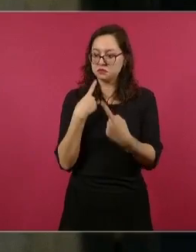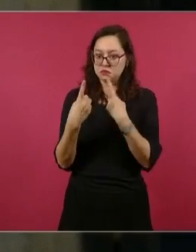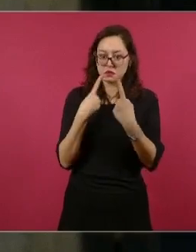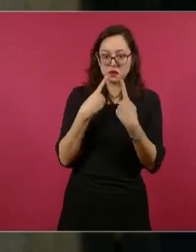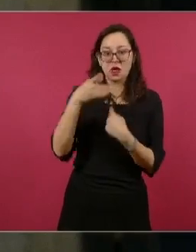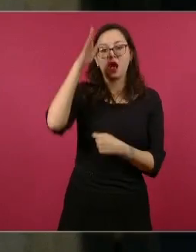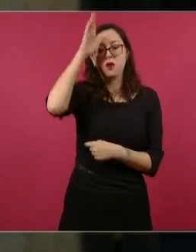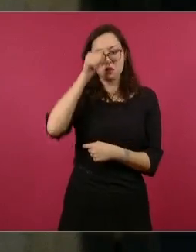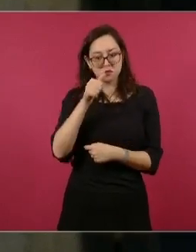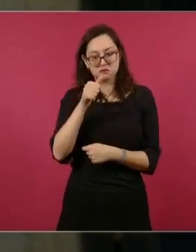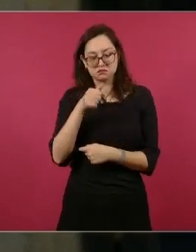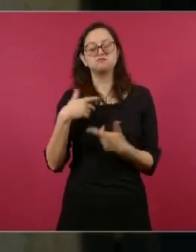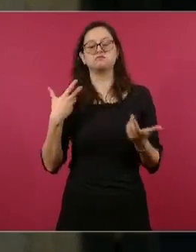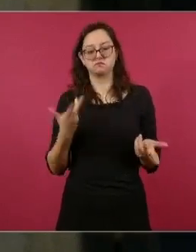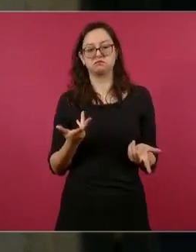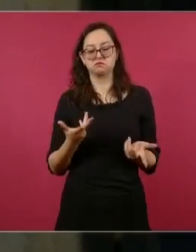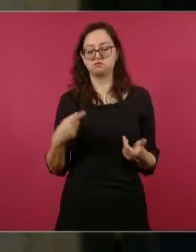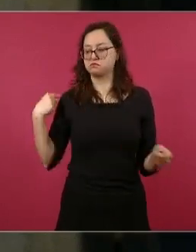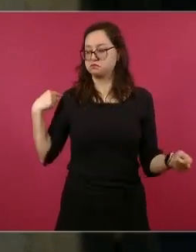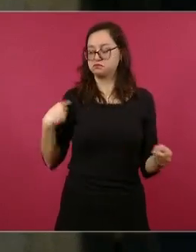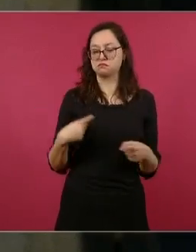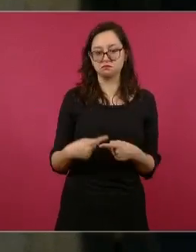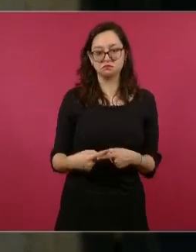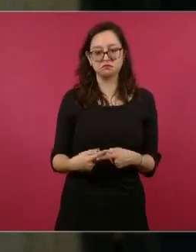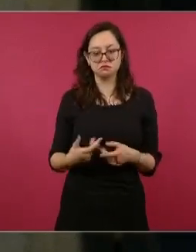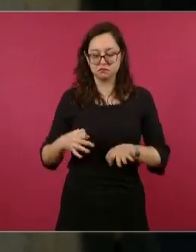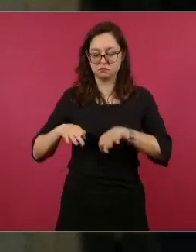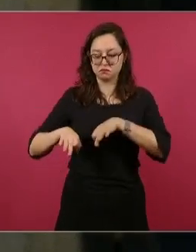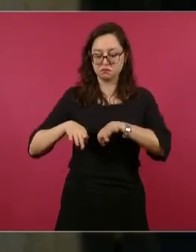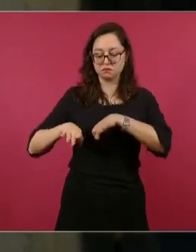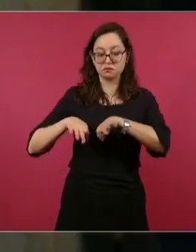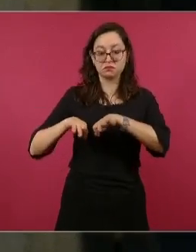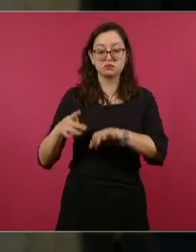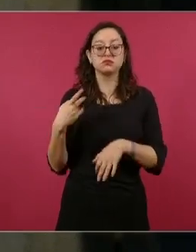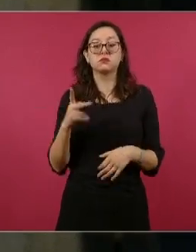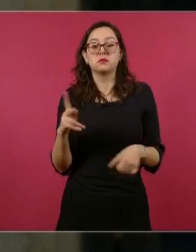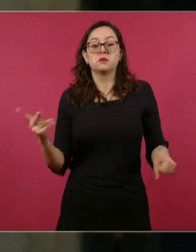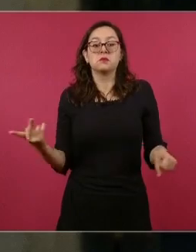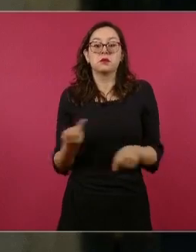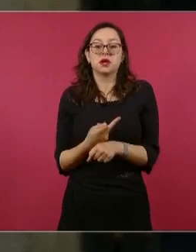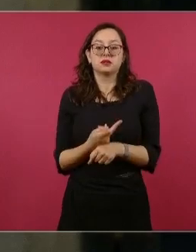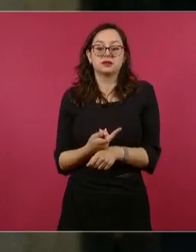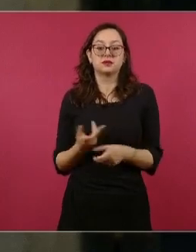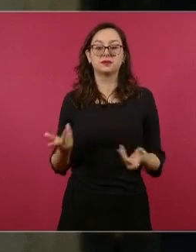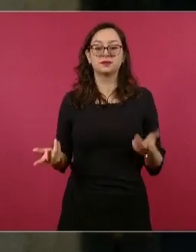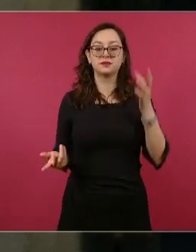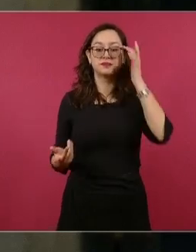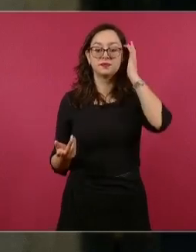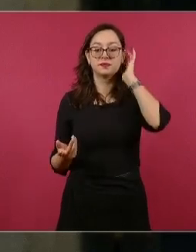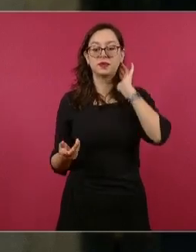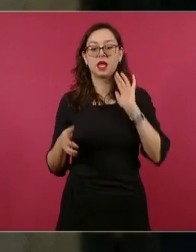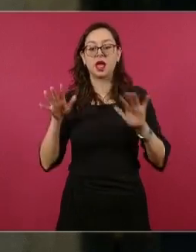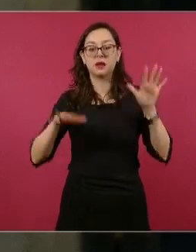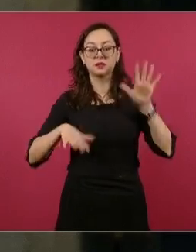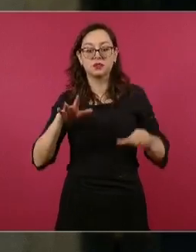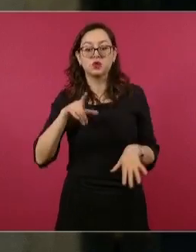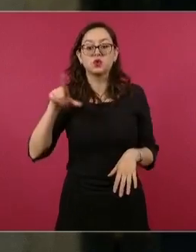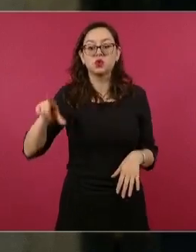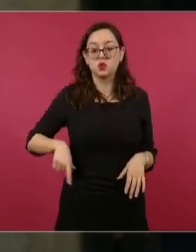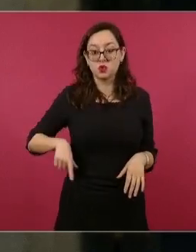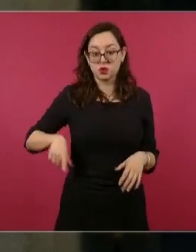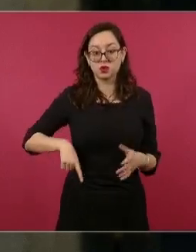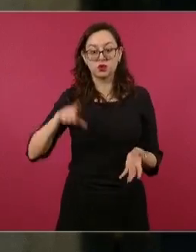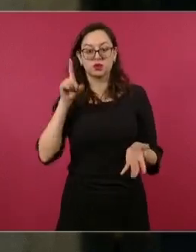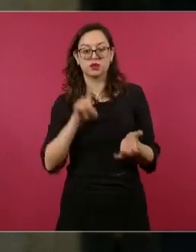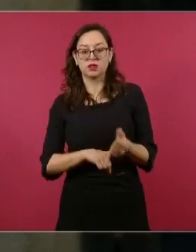pero quiero decirle que el conflicto es negocio para algunos funcionarios. ¿Y saben